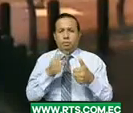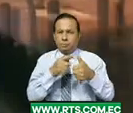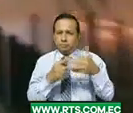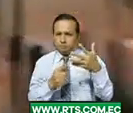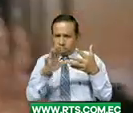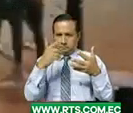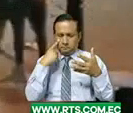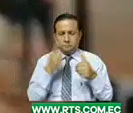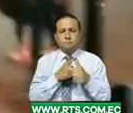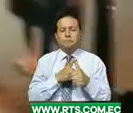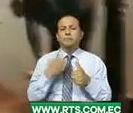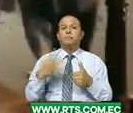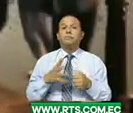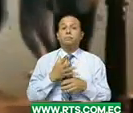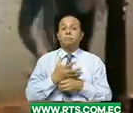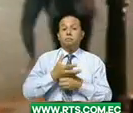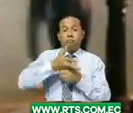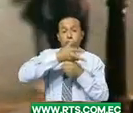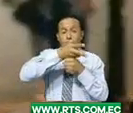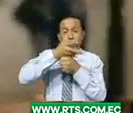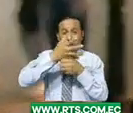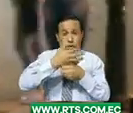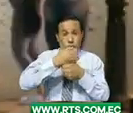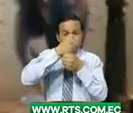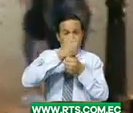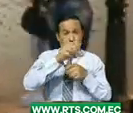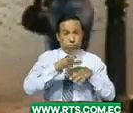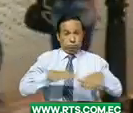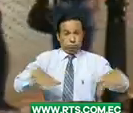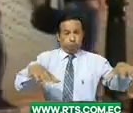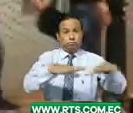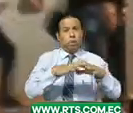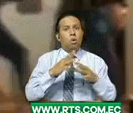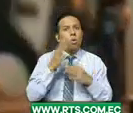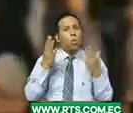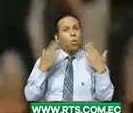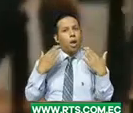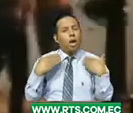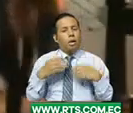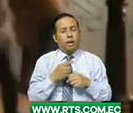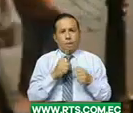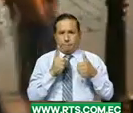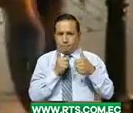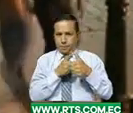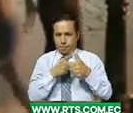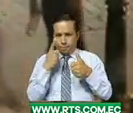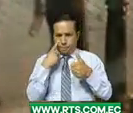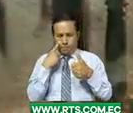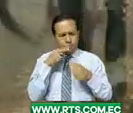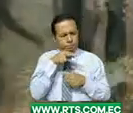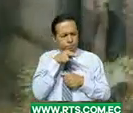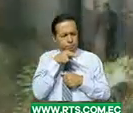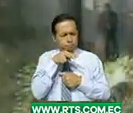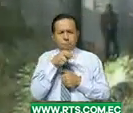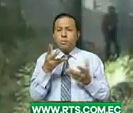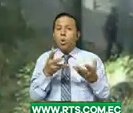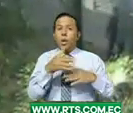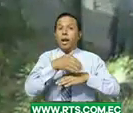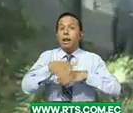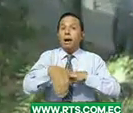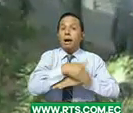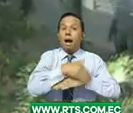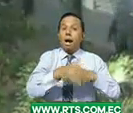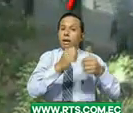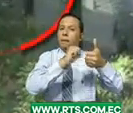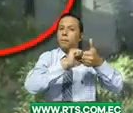Los videos de seguridad ciudadana captan el segundo a segundo de Guayaquil. El primero nos muestra un escándalo en la vía pública,